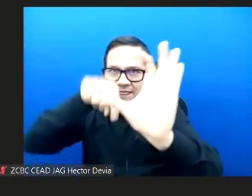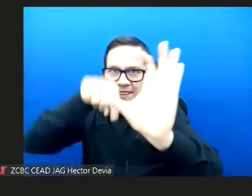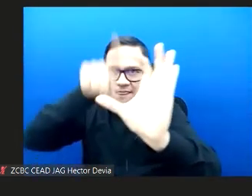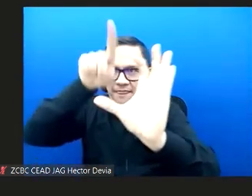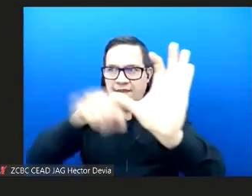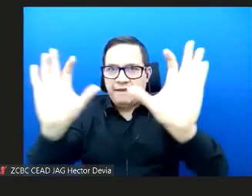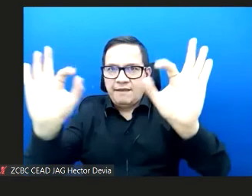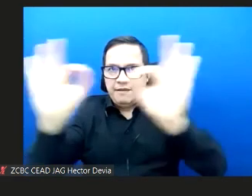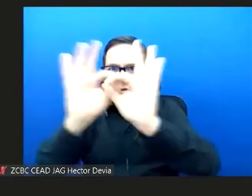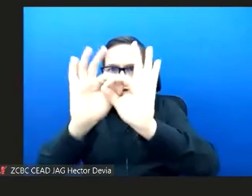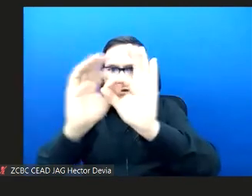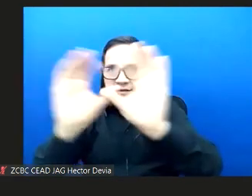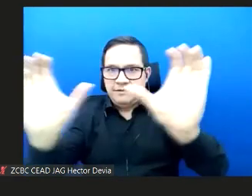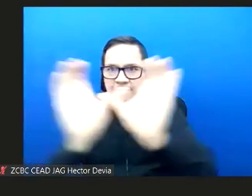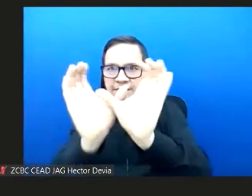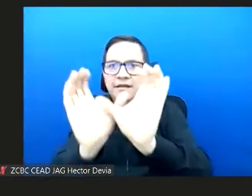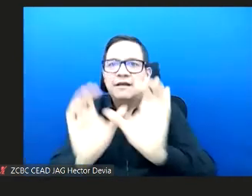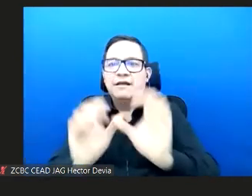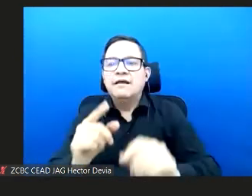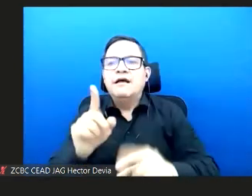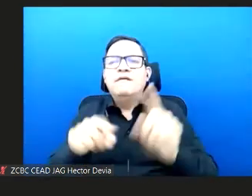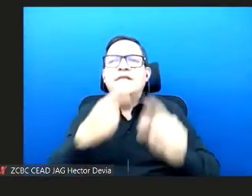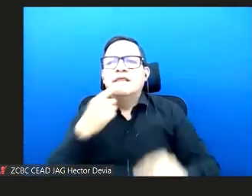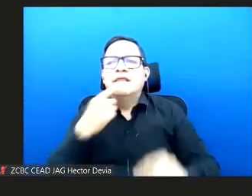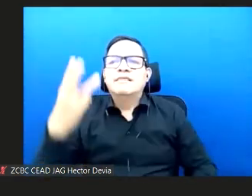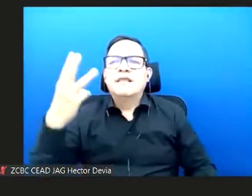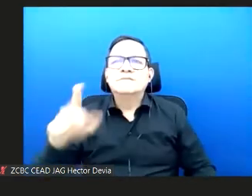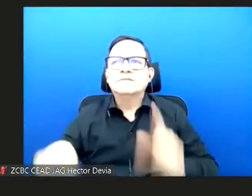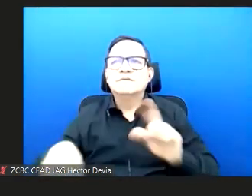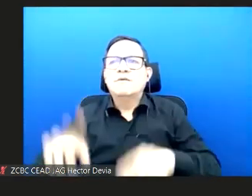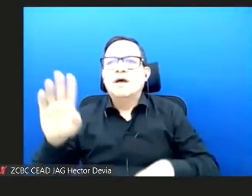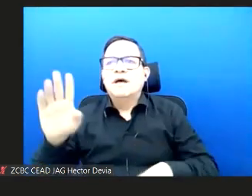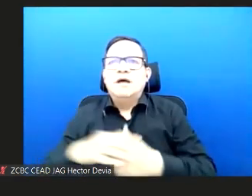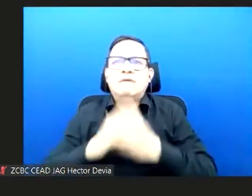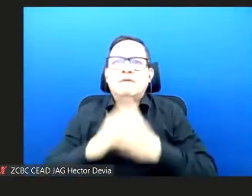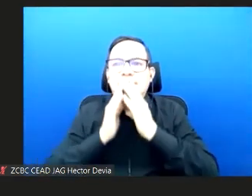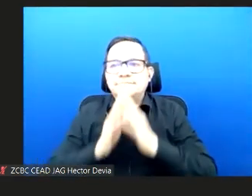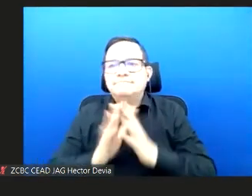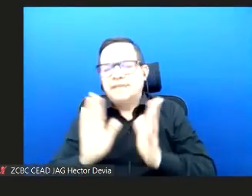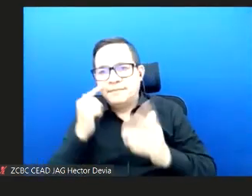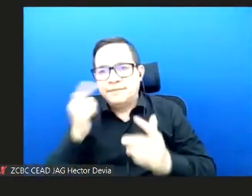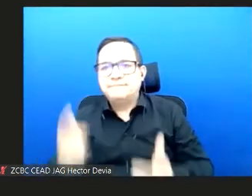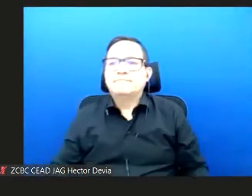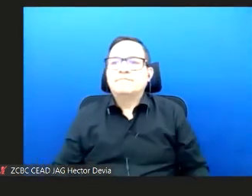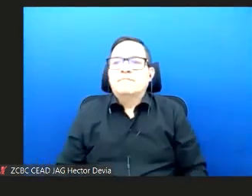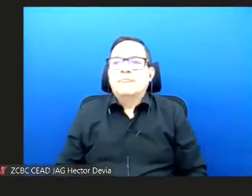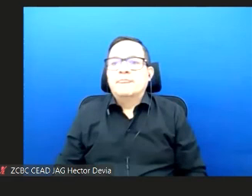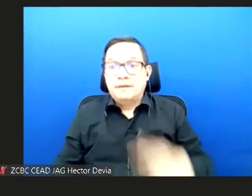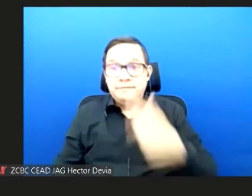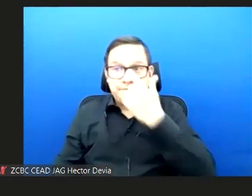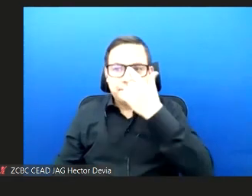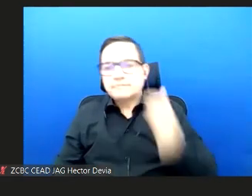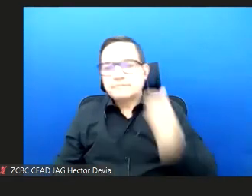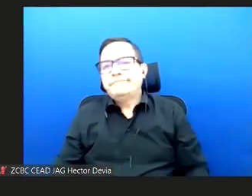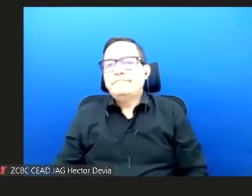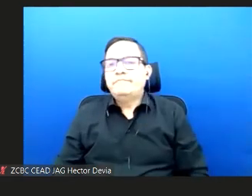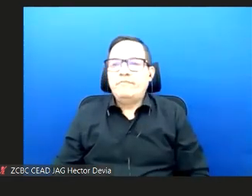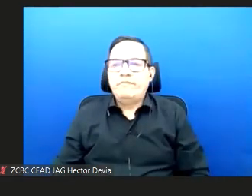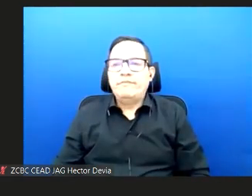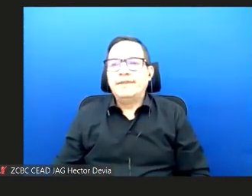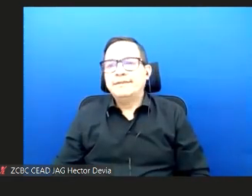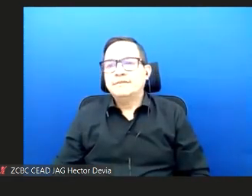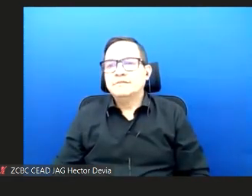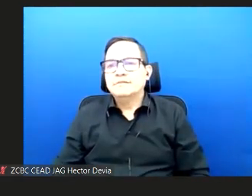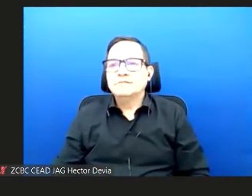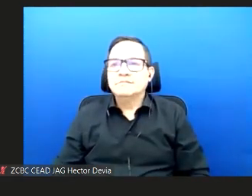Camila, Luz, Erika. Listo, vamos a mirar. A intersección B.